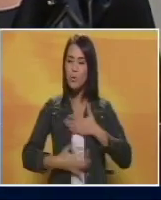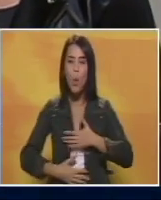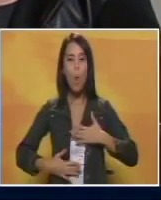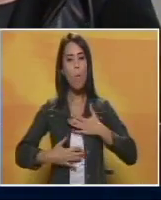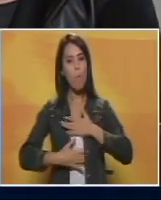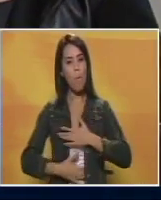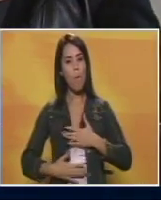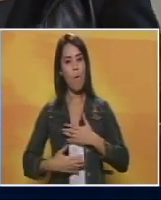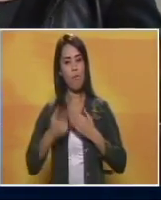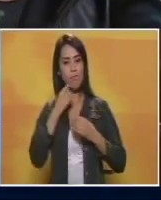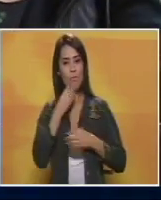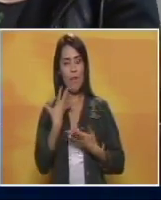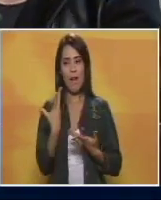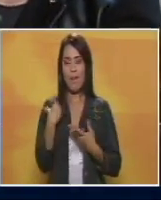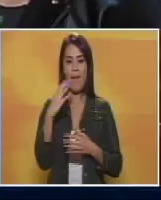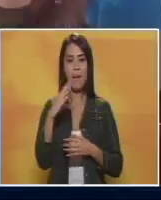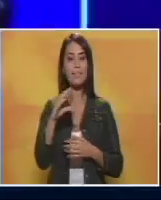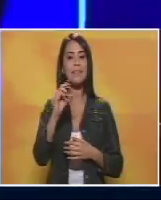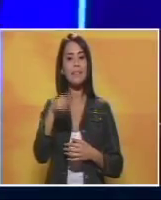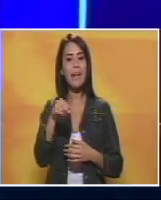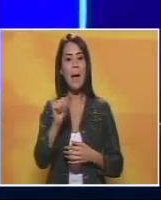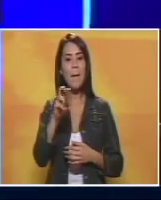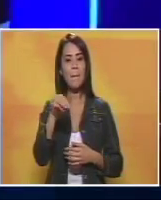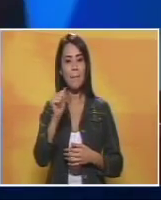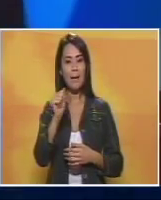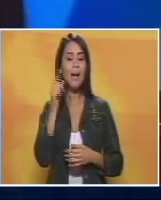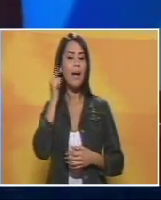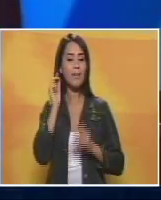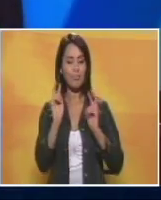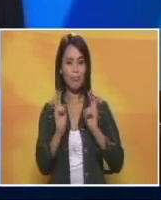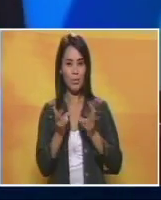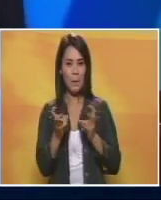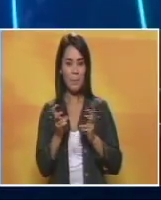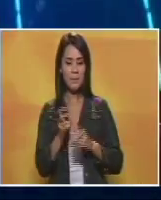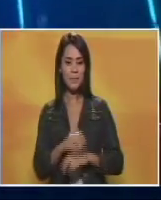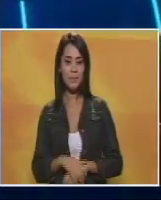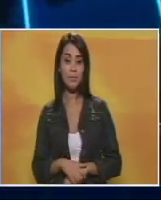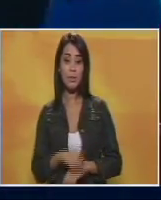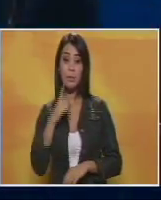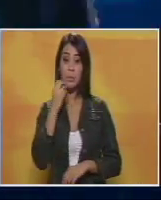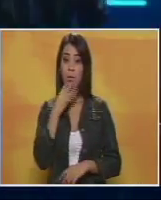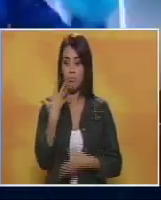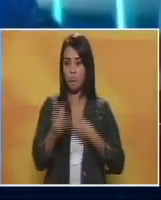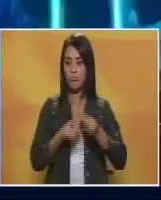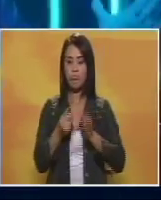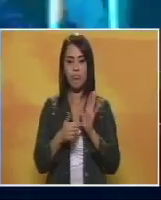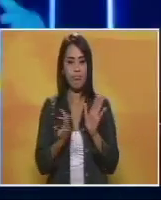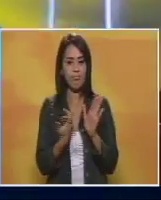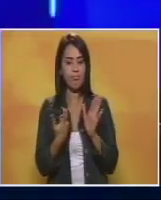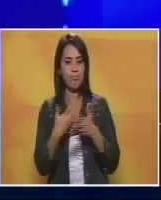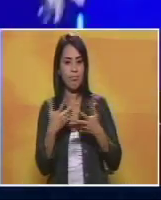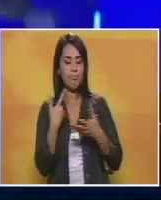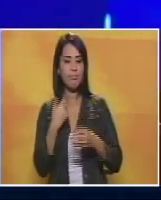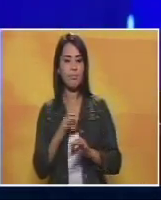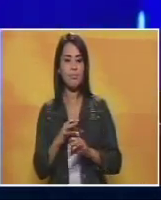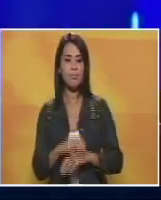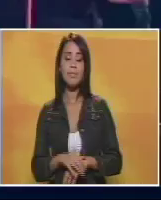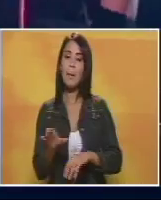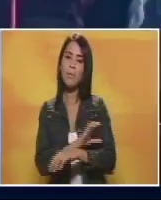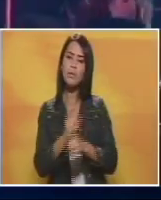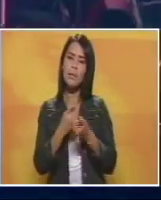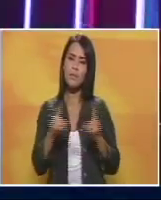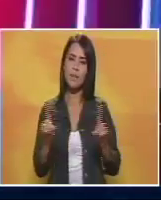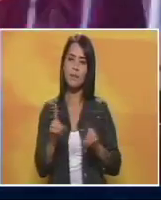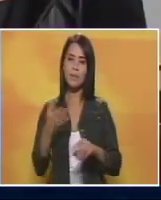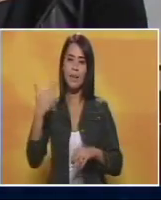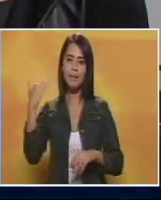sintiera cómodo, y hasta que llegó Chama junto a Marca 11 que dije, bueno, vamos a hacerlo porque yo venía de música tropical.